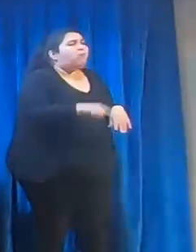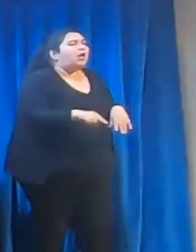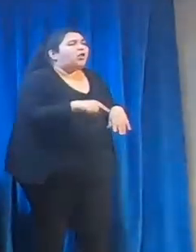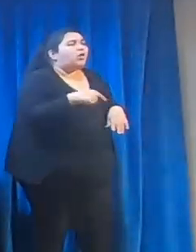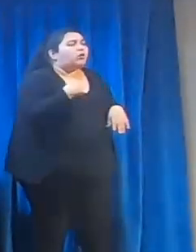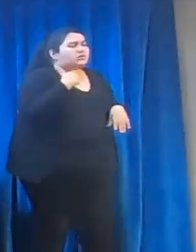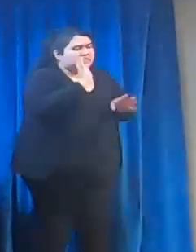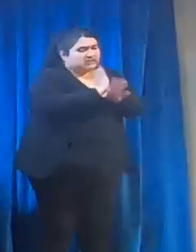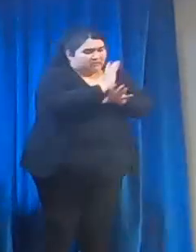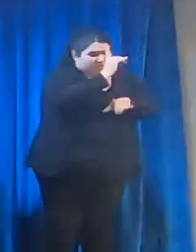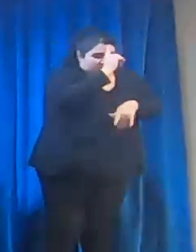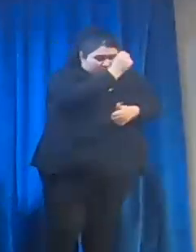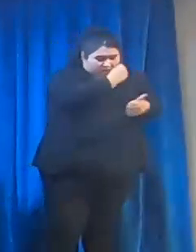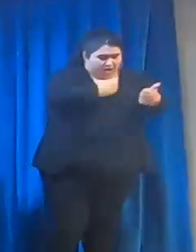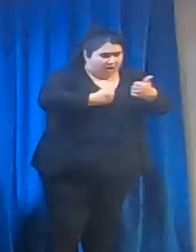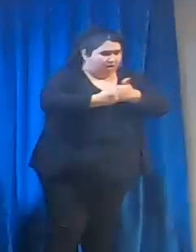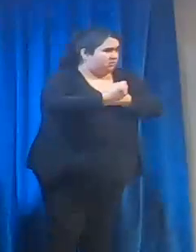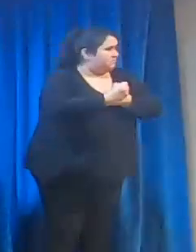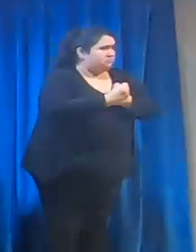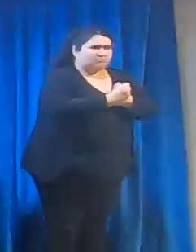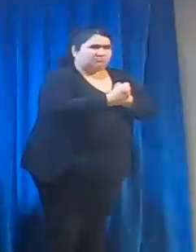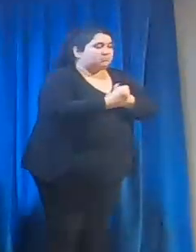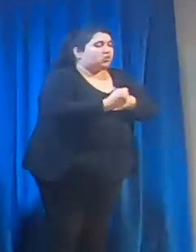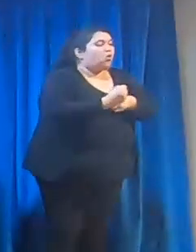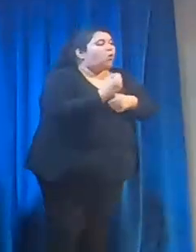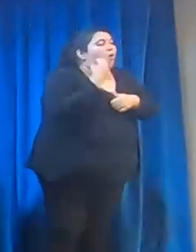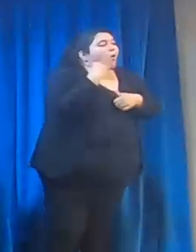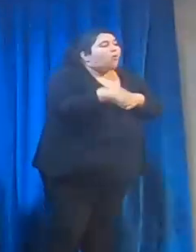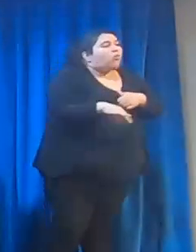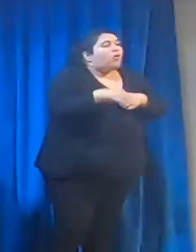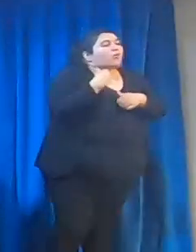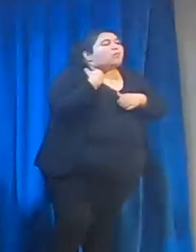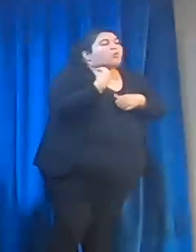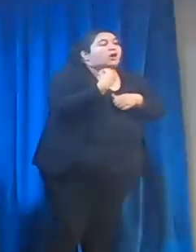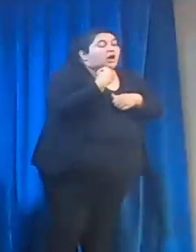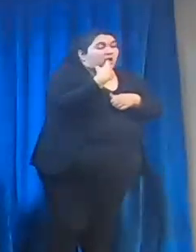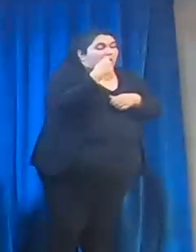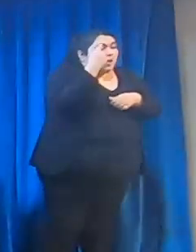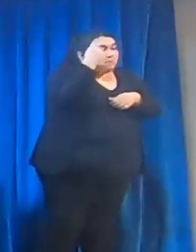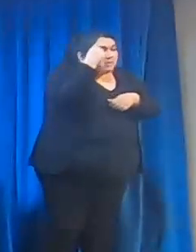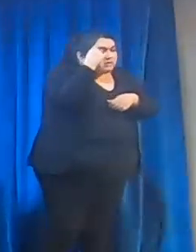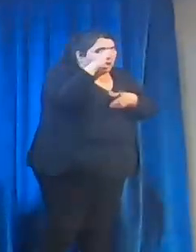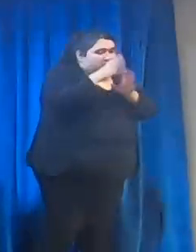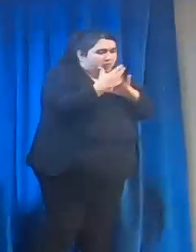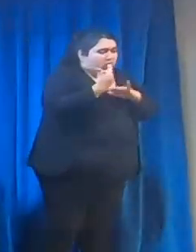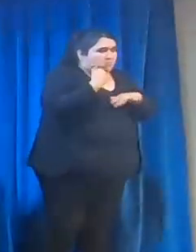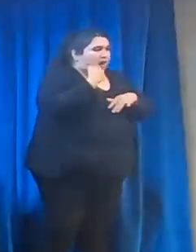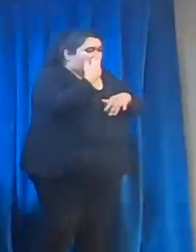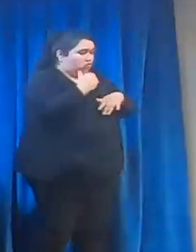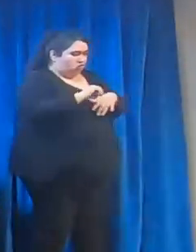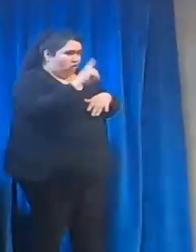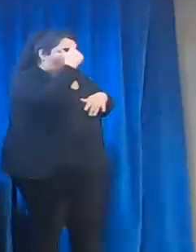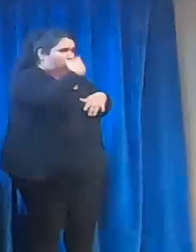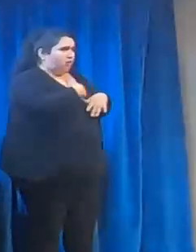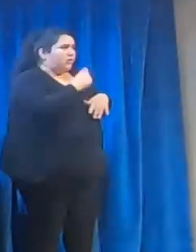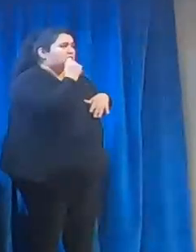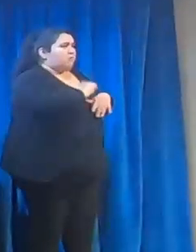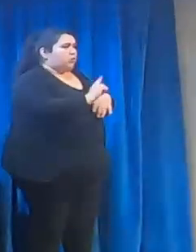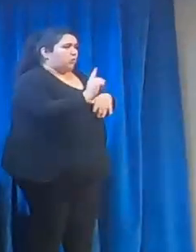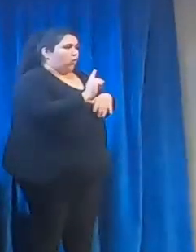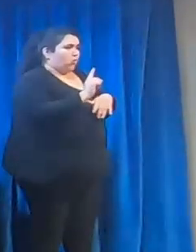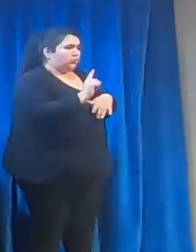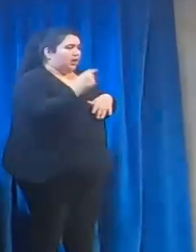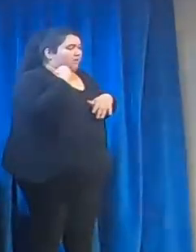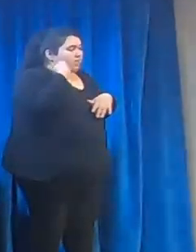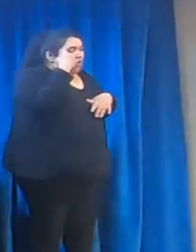que yo quiero. El gran desafío es ponerme en el lugar en que yo no aguanto y poder entender qué son esos zapatos.